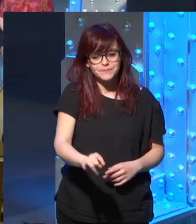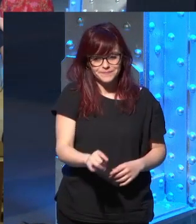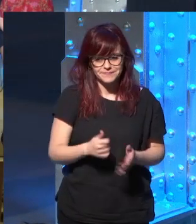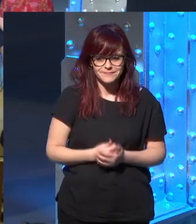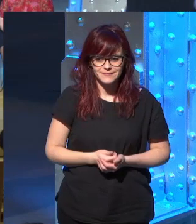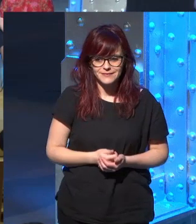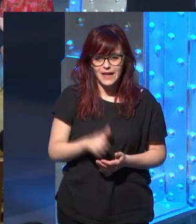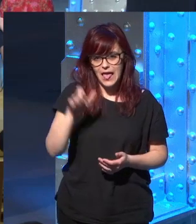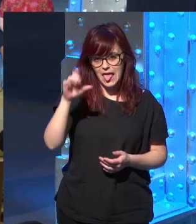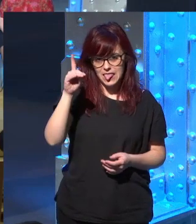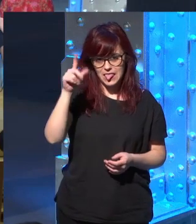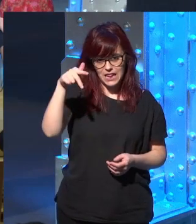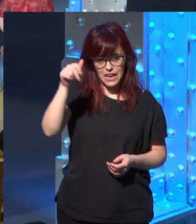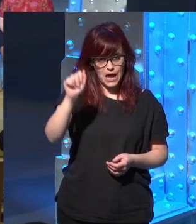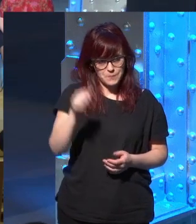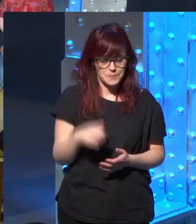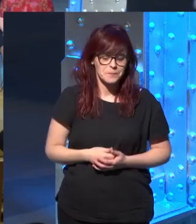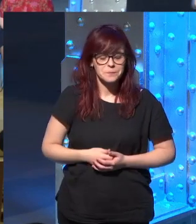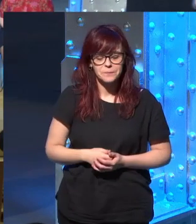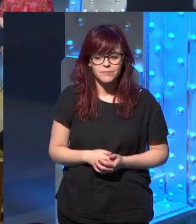¿Quién? Bueno, estos son...